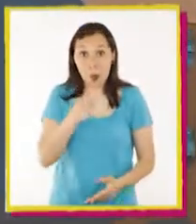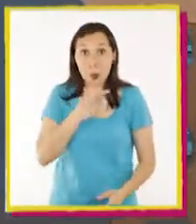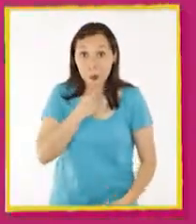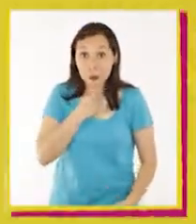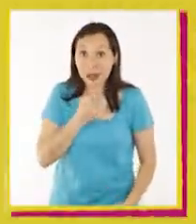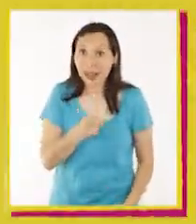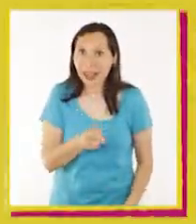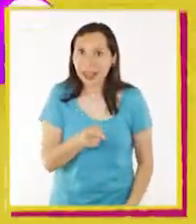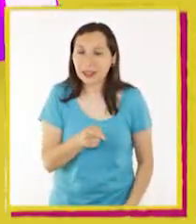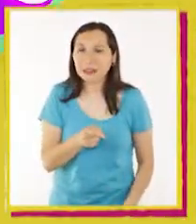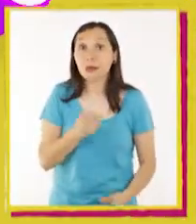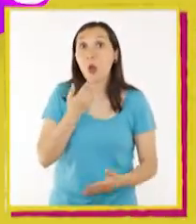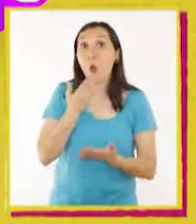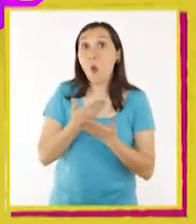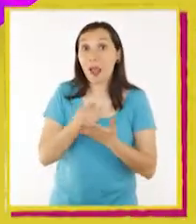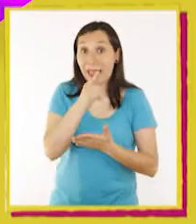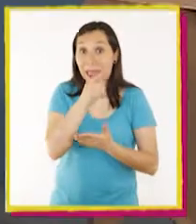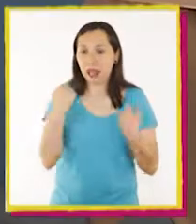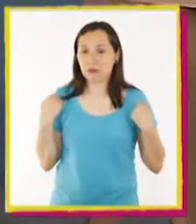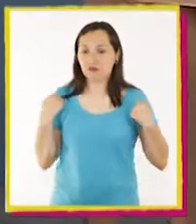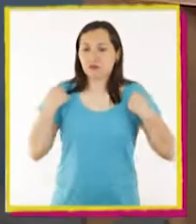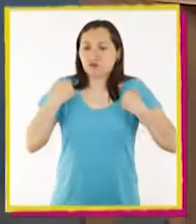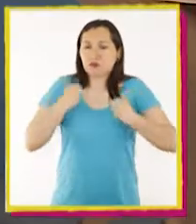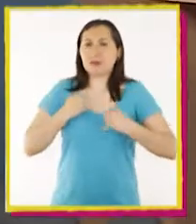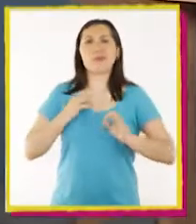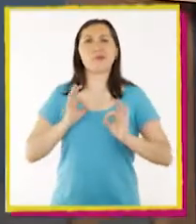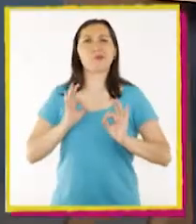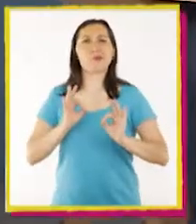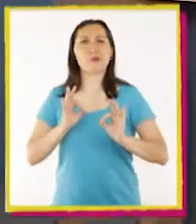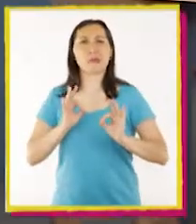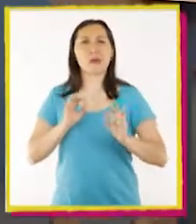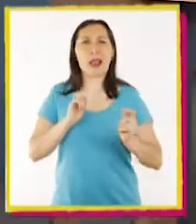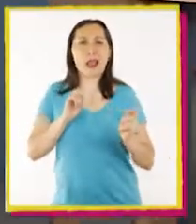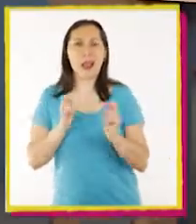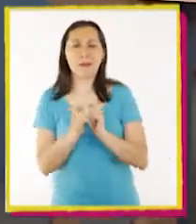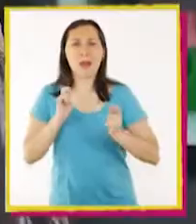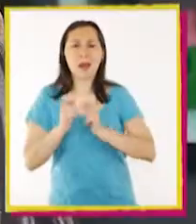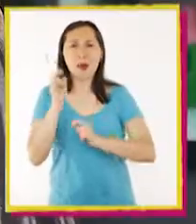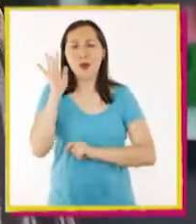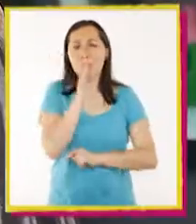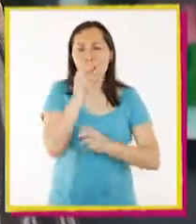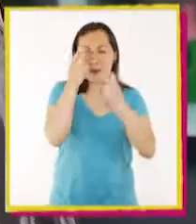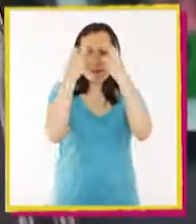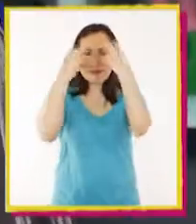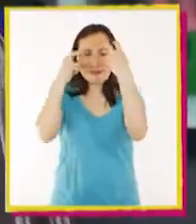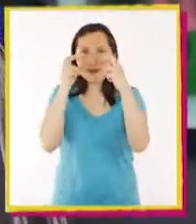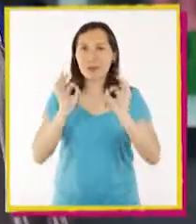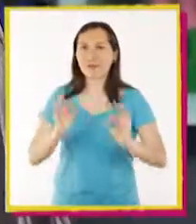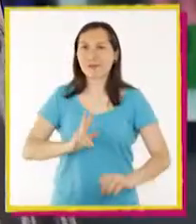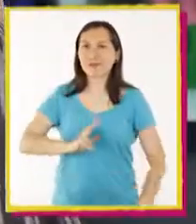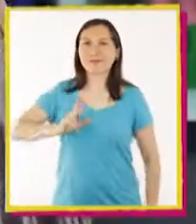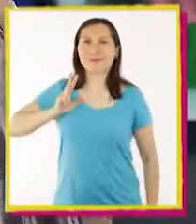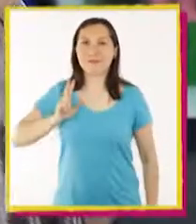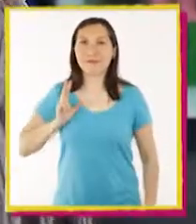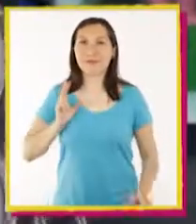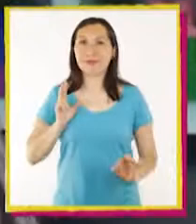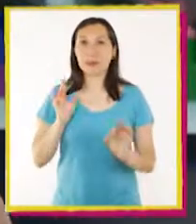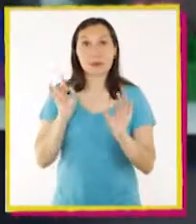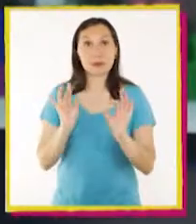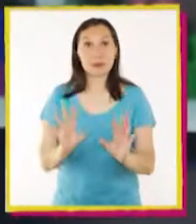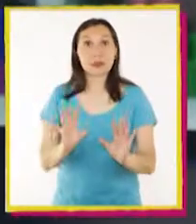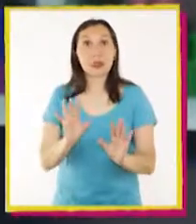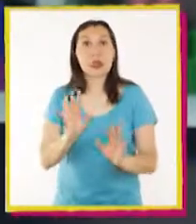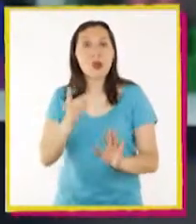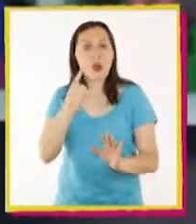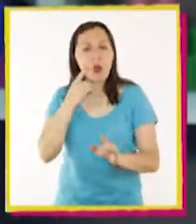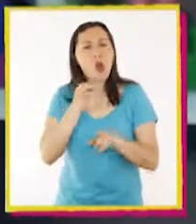gusta? Cuando se la ponga se verá como un camaleón elegante. ¿Saben? Creo